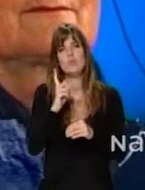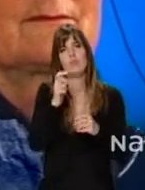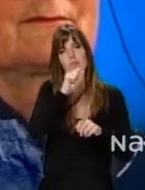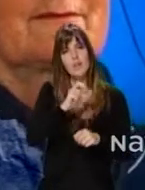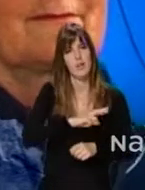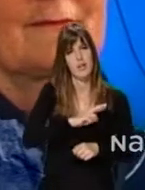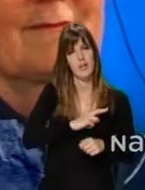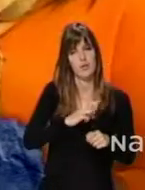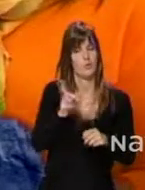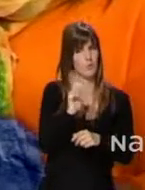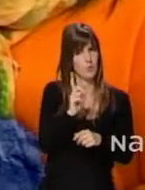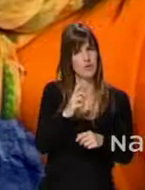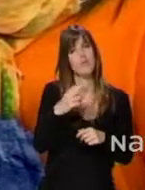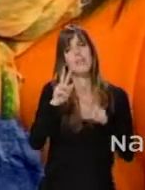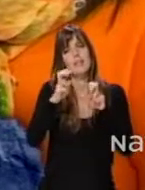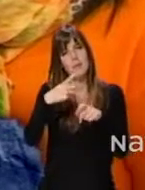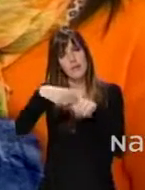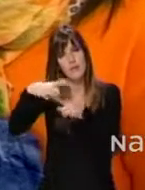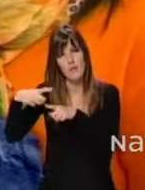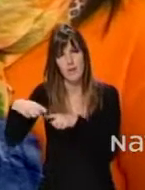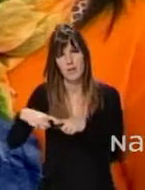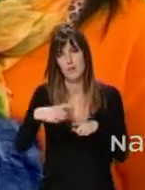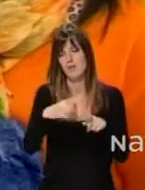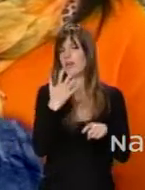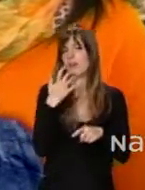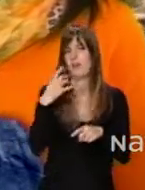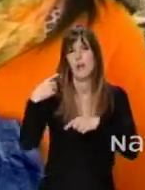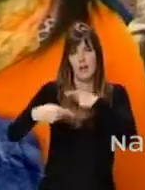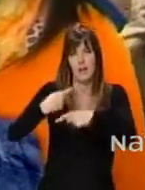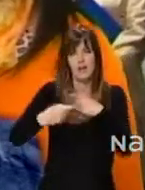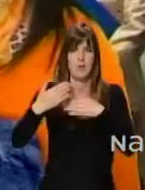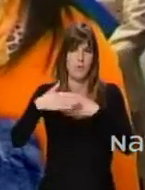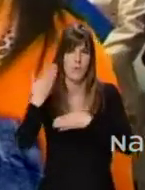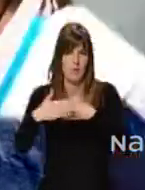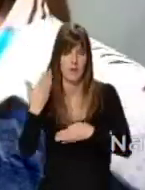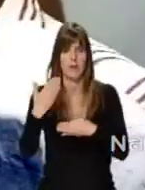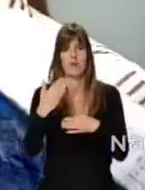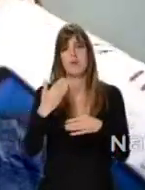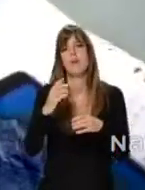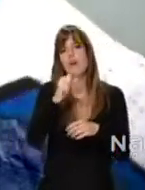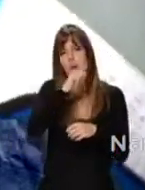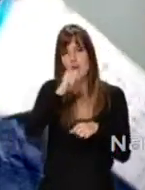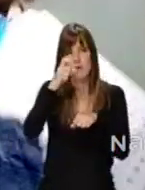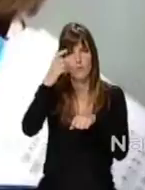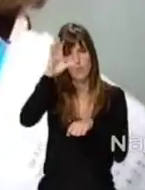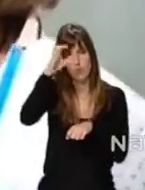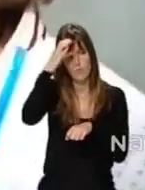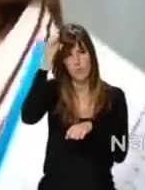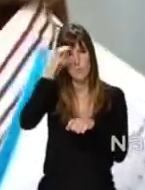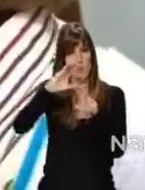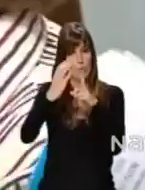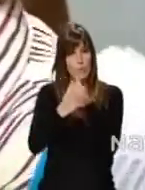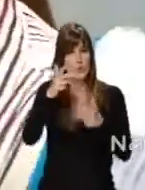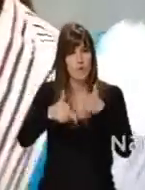religiosas, sino canciones polifónicas de todo tipo, clásicas, moderna, folclore, folclore vasco y folclore